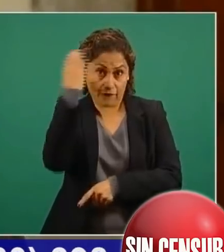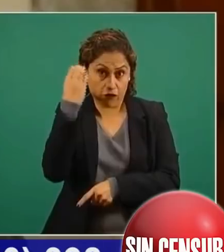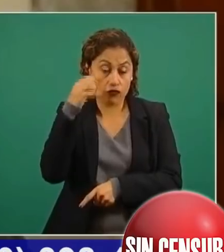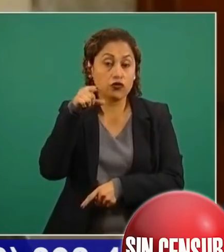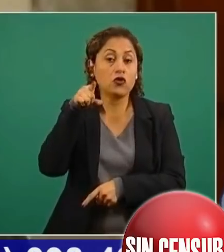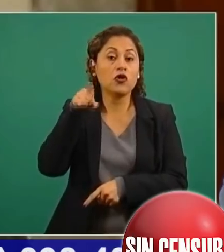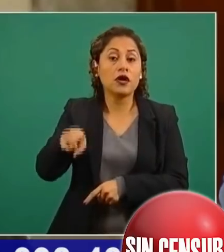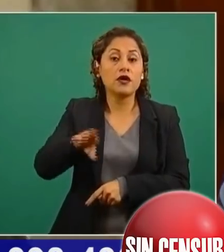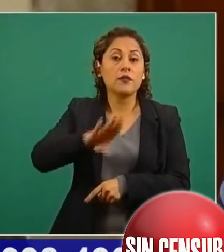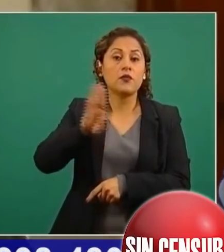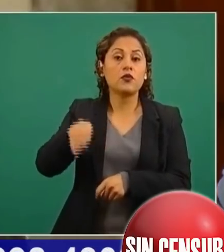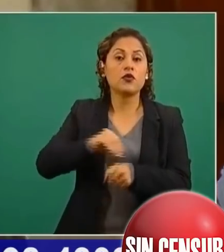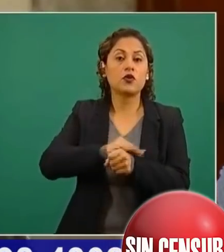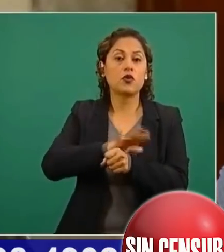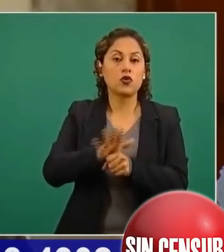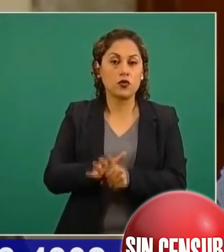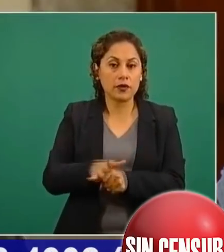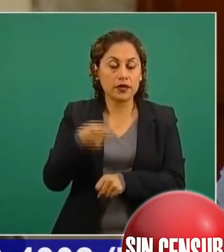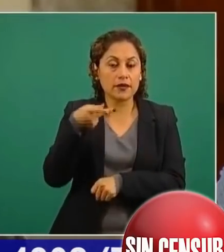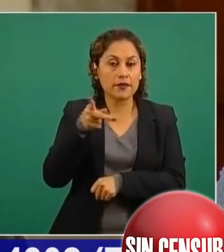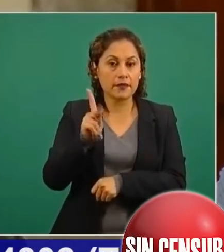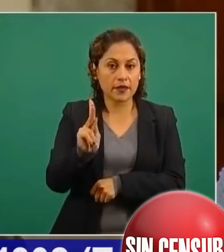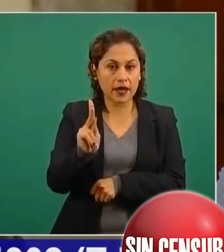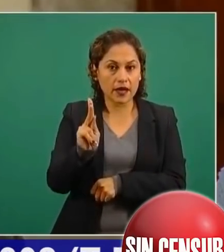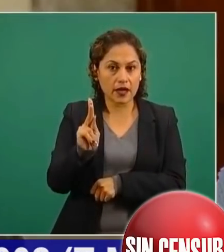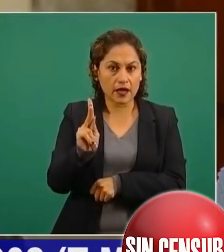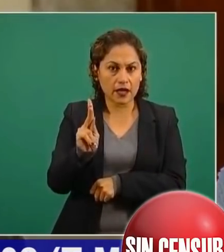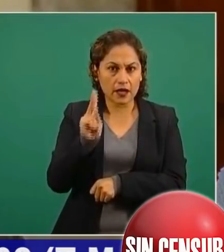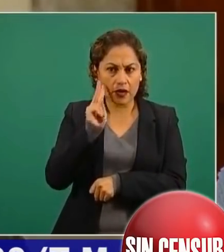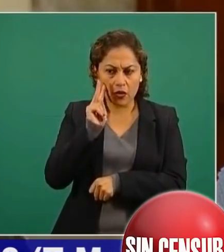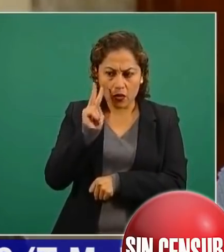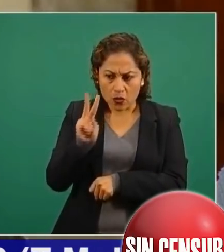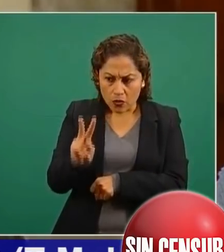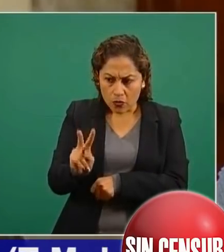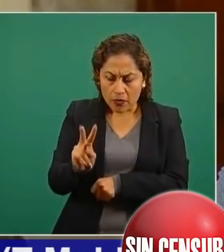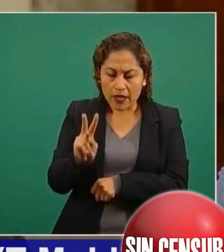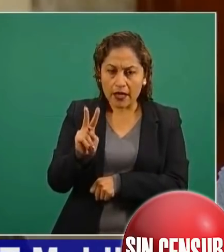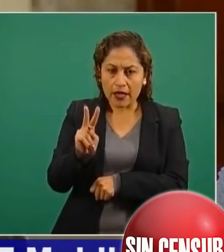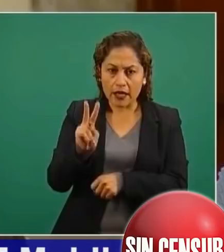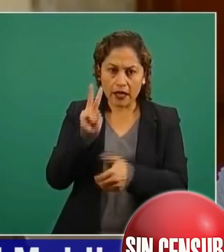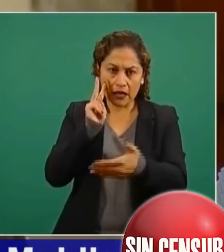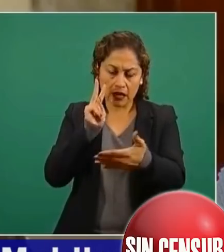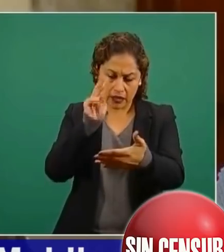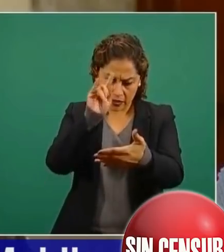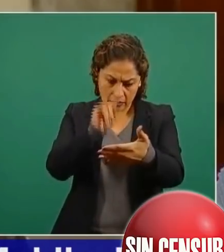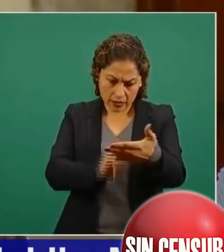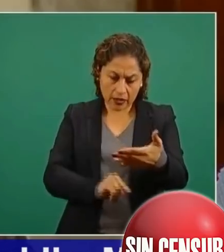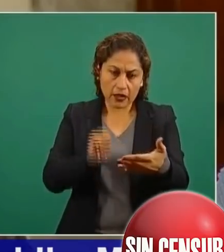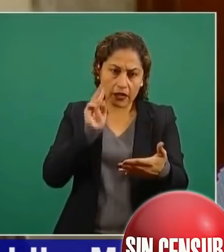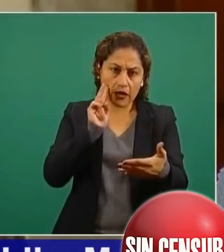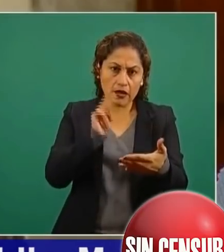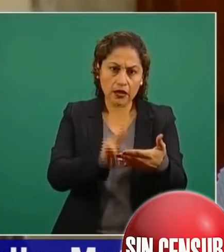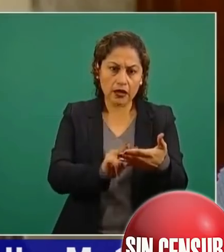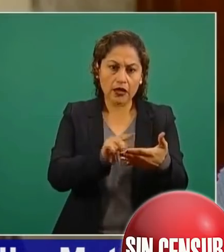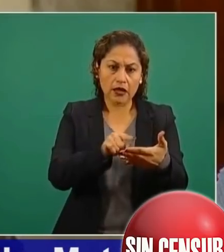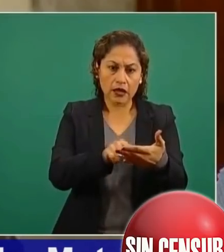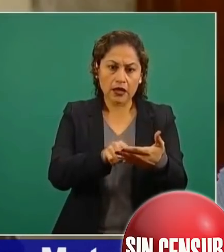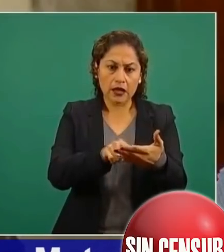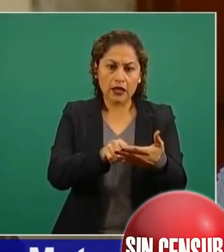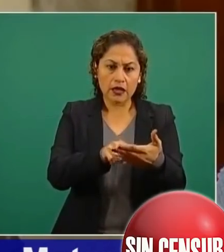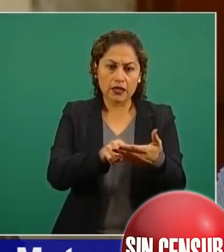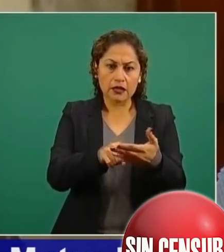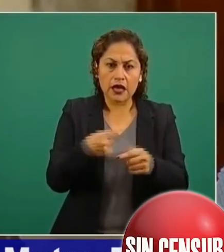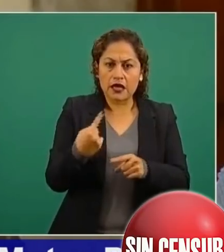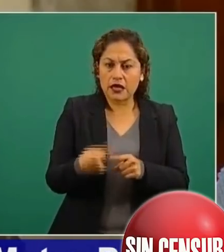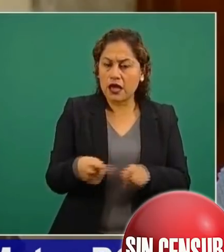como consecuencia de COVID, pero ni siquiera cumplieron con la mínima de la pirámide invertida del quién, el